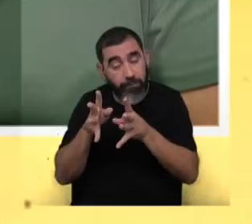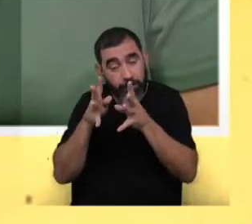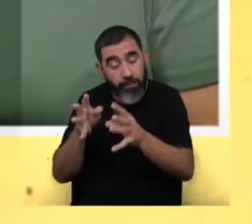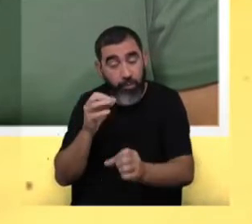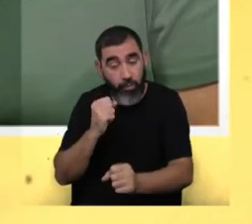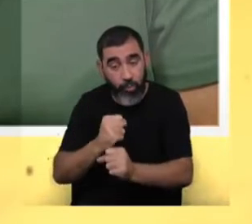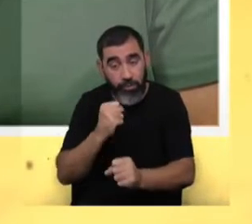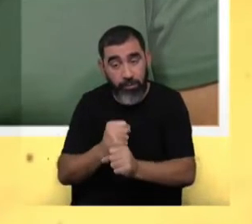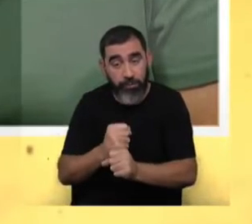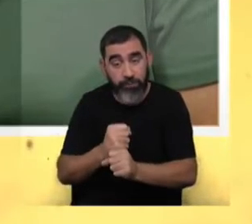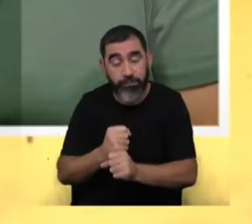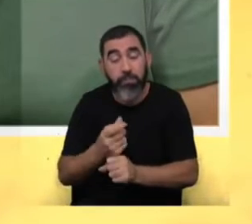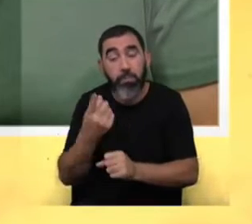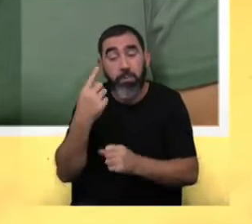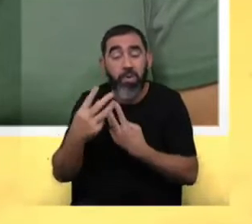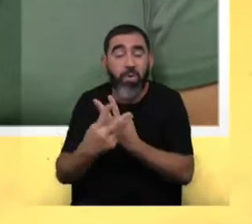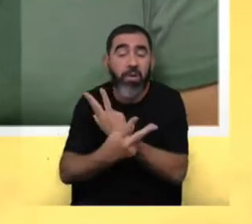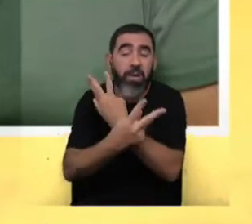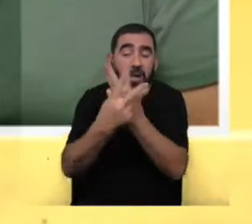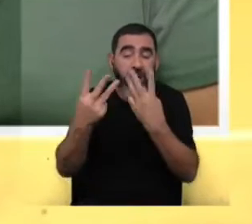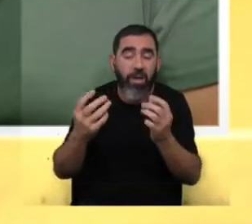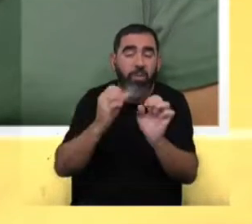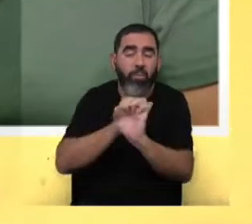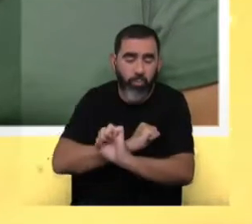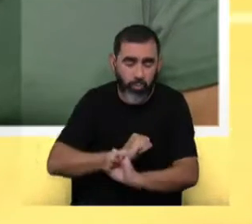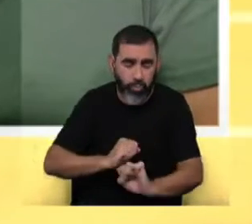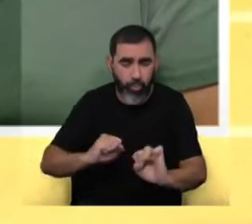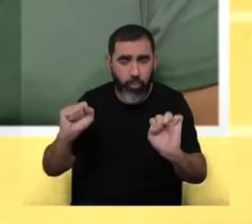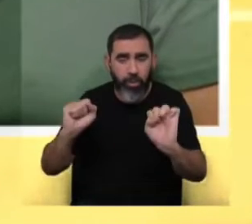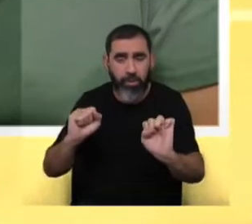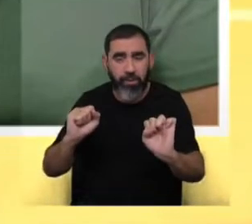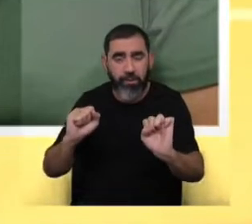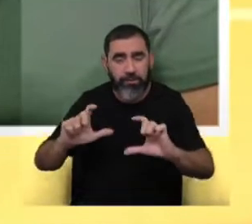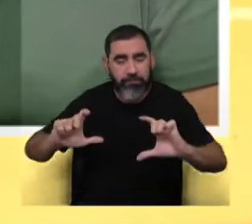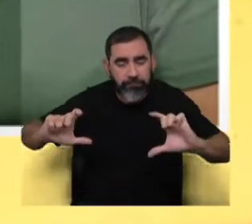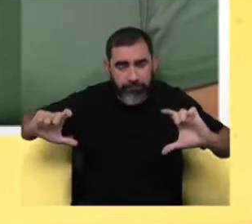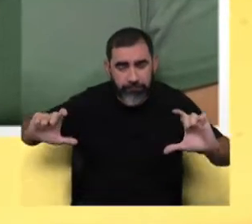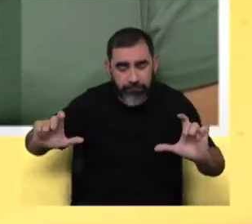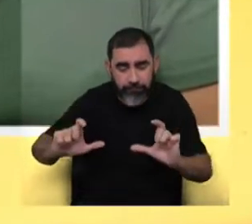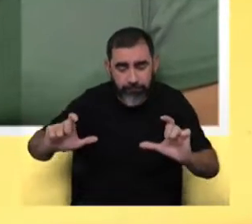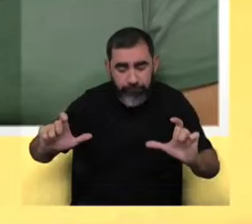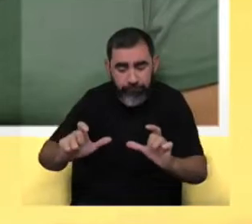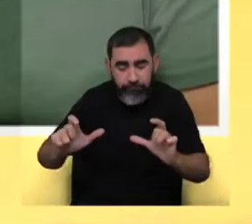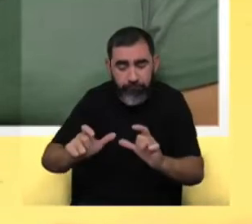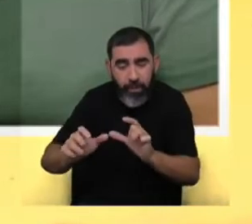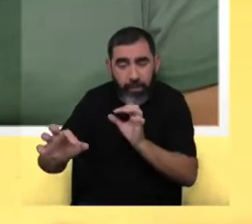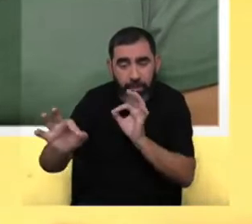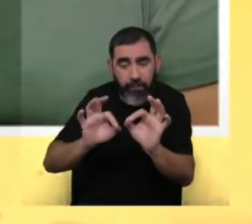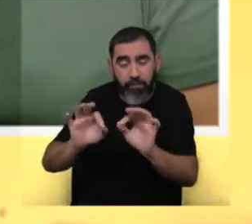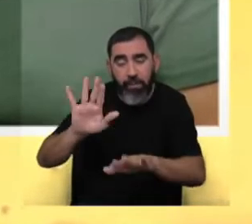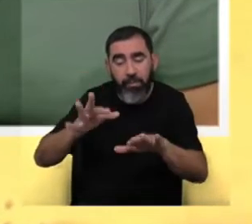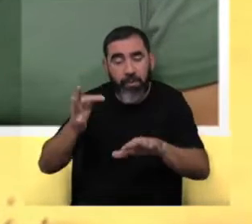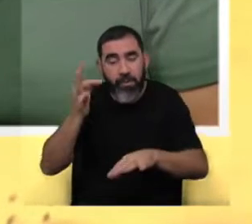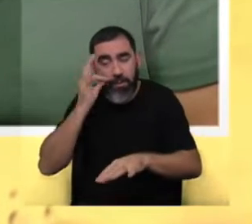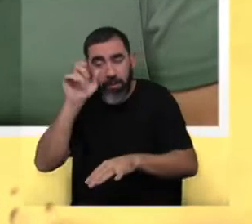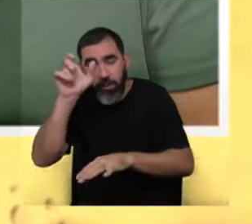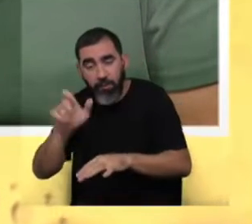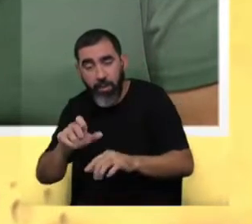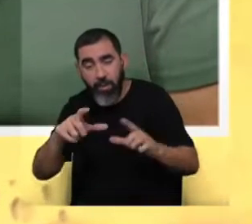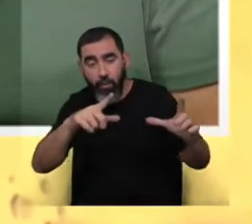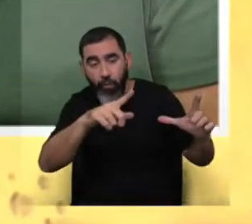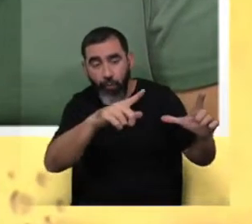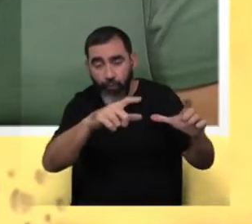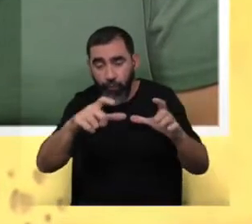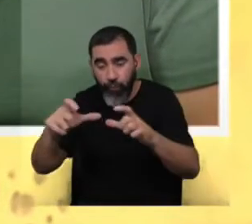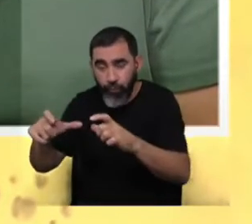trabajo, pero en general se puede ir achicando el margen en base a los testimonios, a las fotos